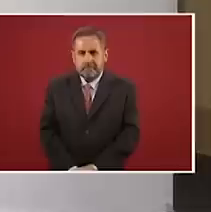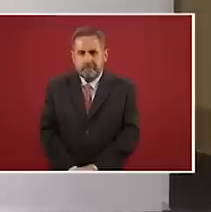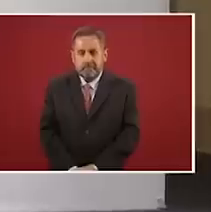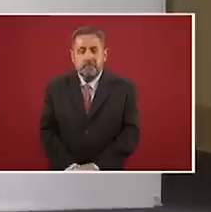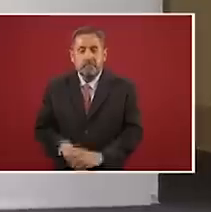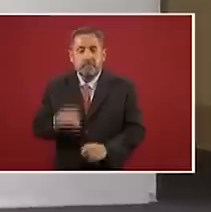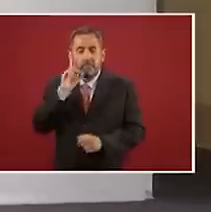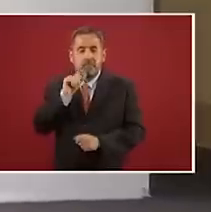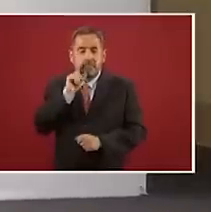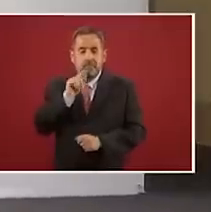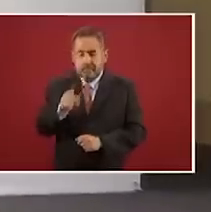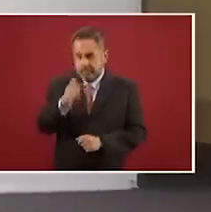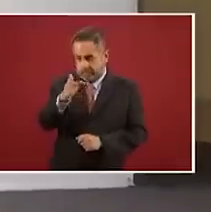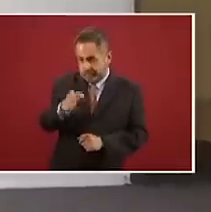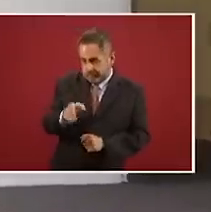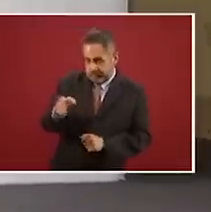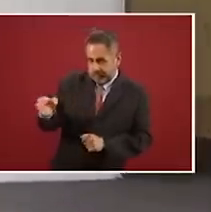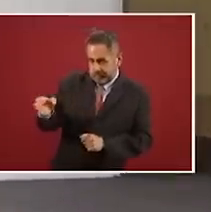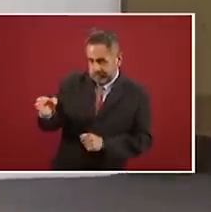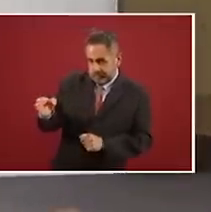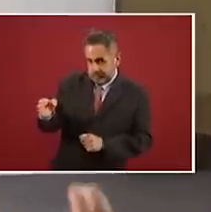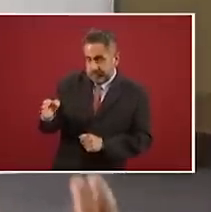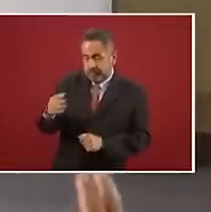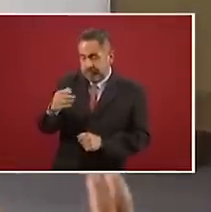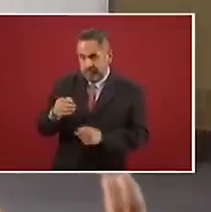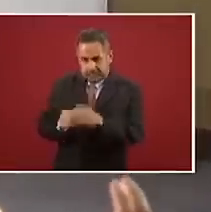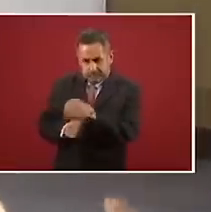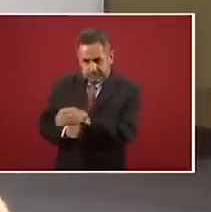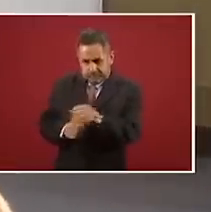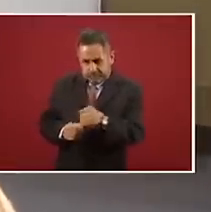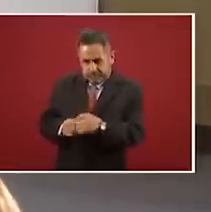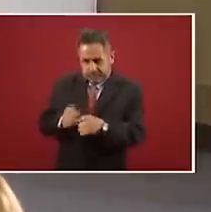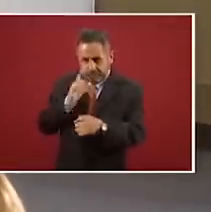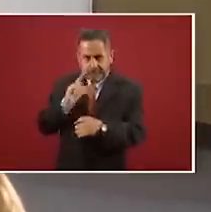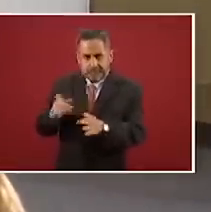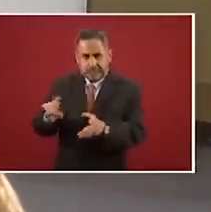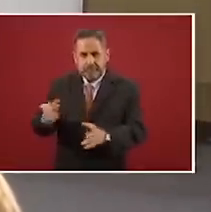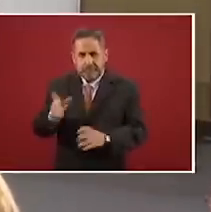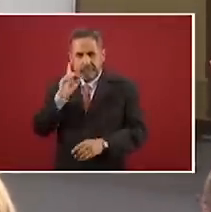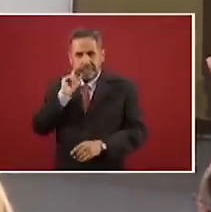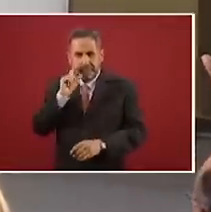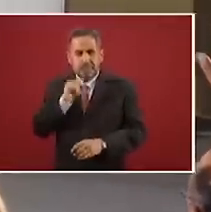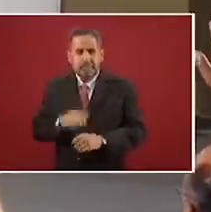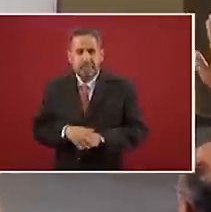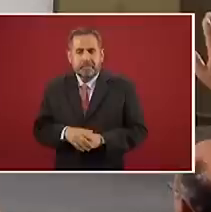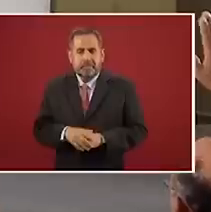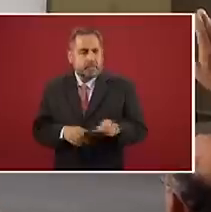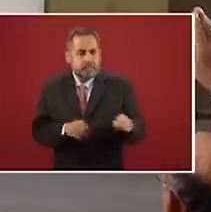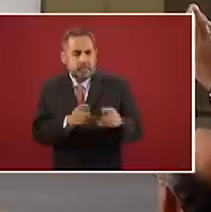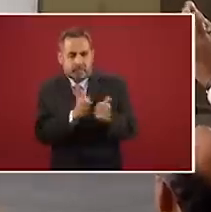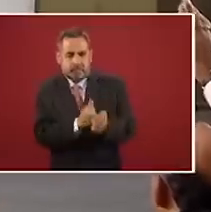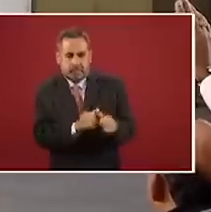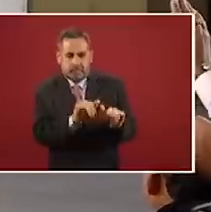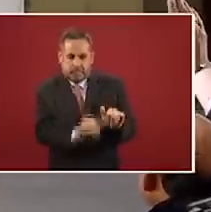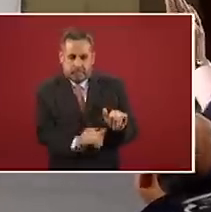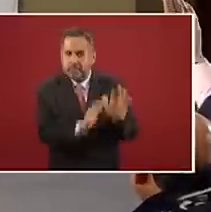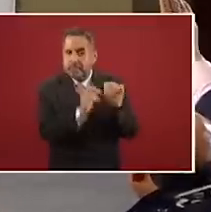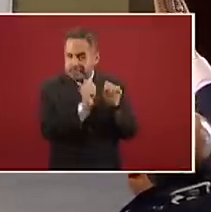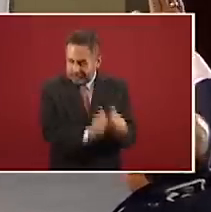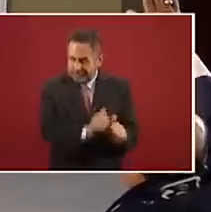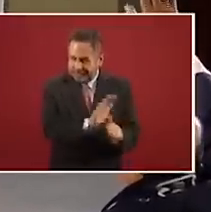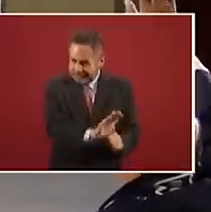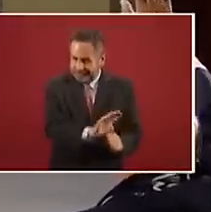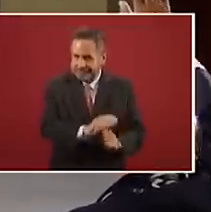los que están a la derecha, pero a la izquierda, este lado. Ya, ustedes no se muevan de ahí ya mañana.